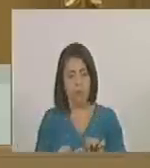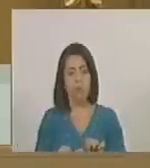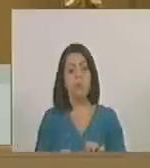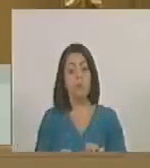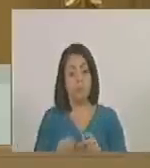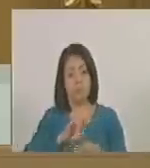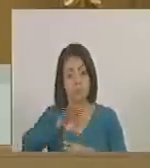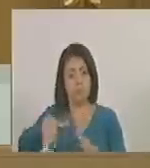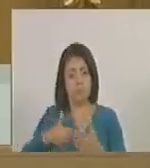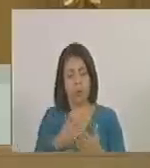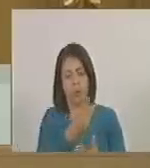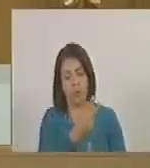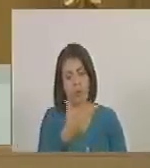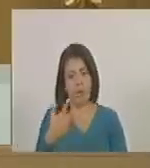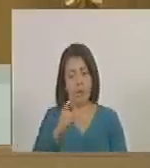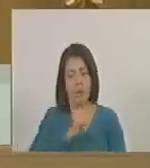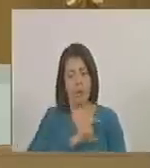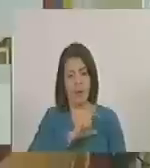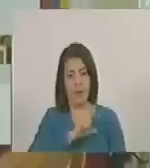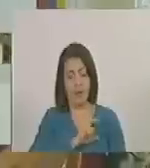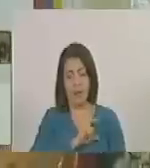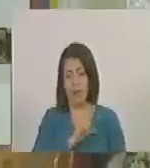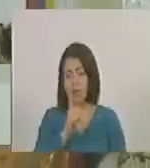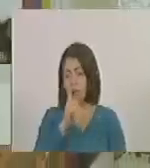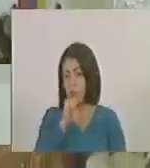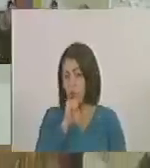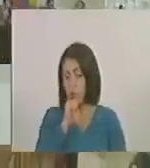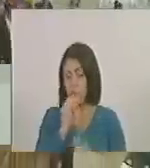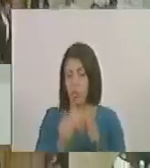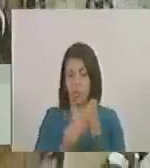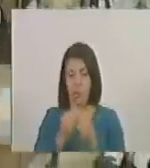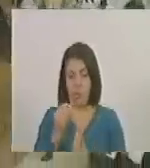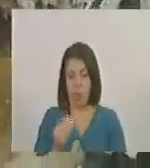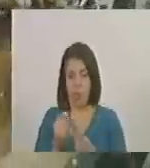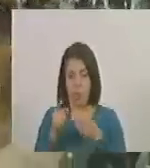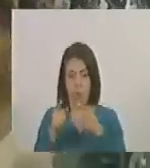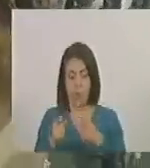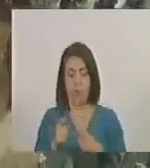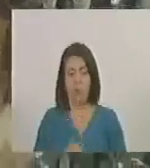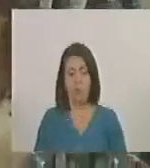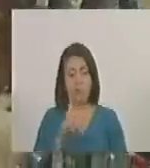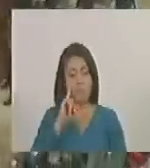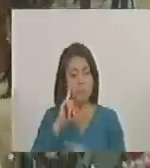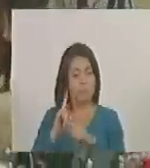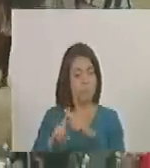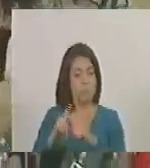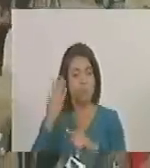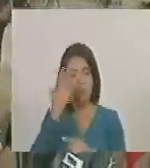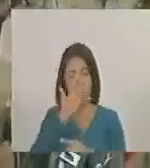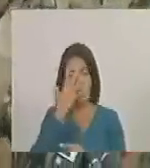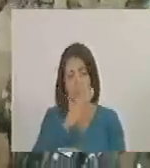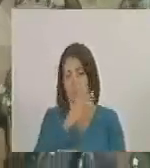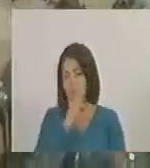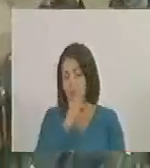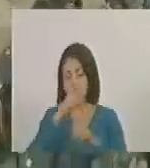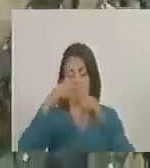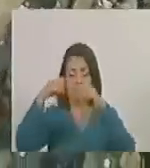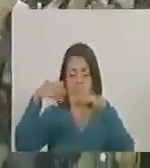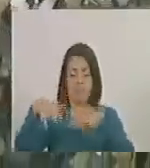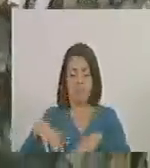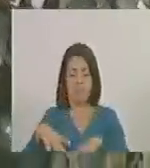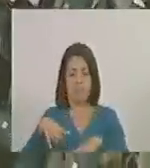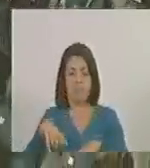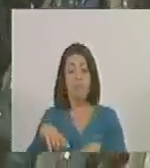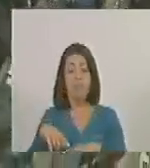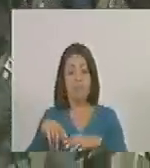espíritu popular del 23 de enero, no tuvo una pizca de duda en renunciar